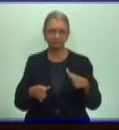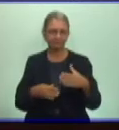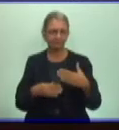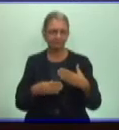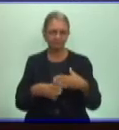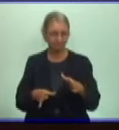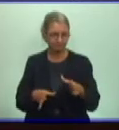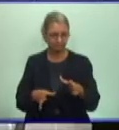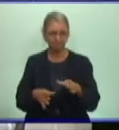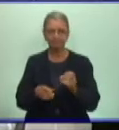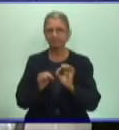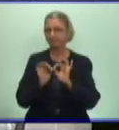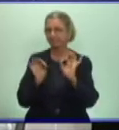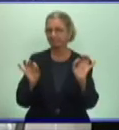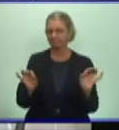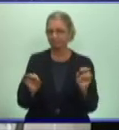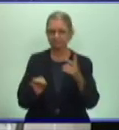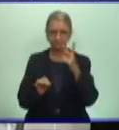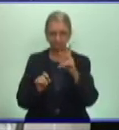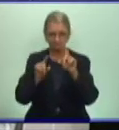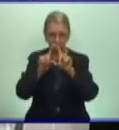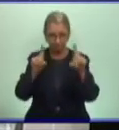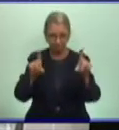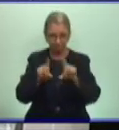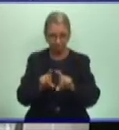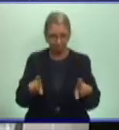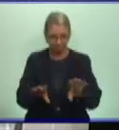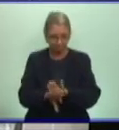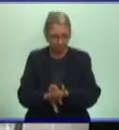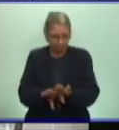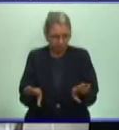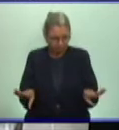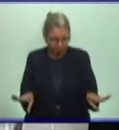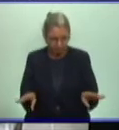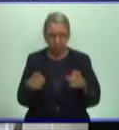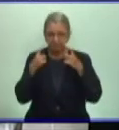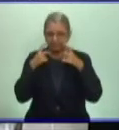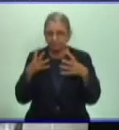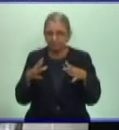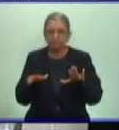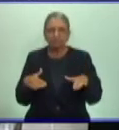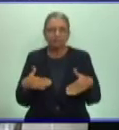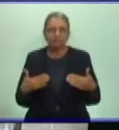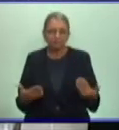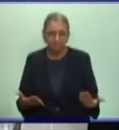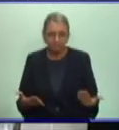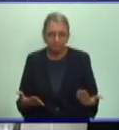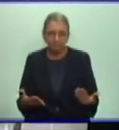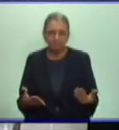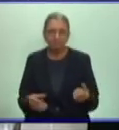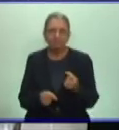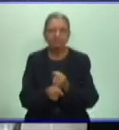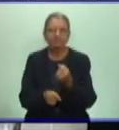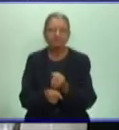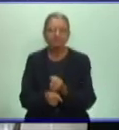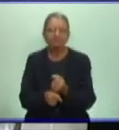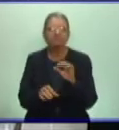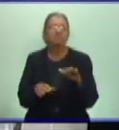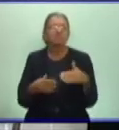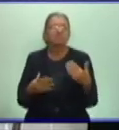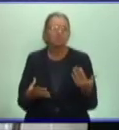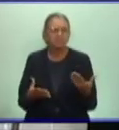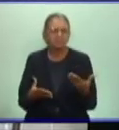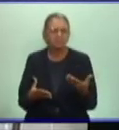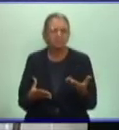párrafos. Y que la fundamental de esta sección de la introducción es referirse realmente al trabajo, en qué consiste el